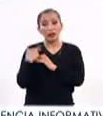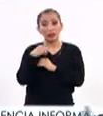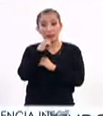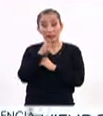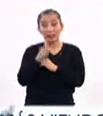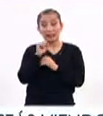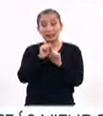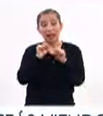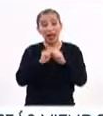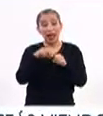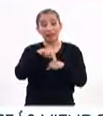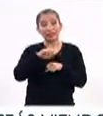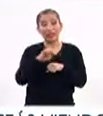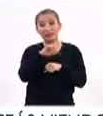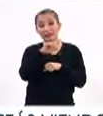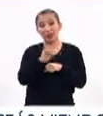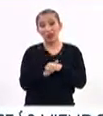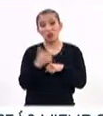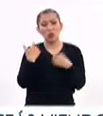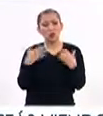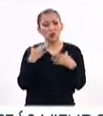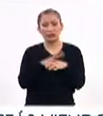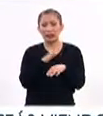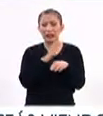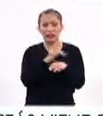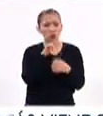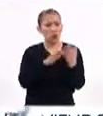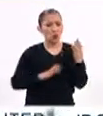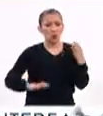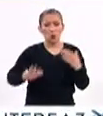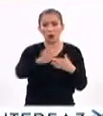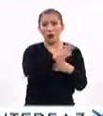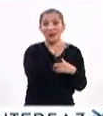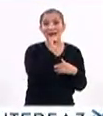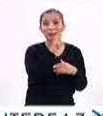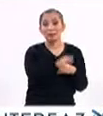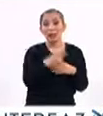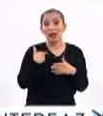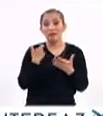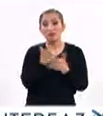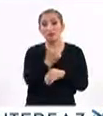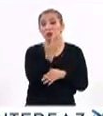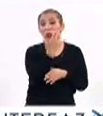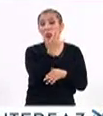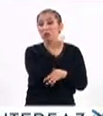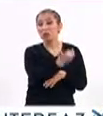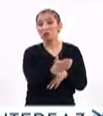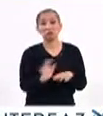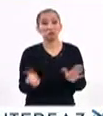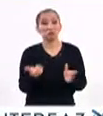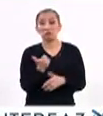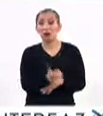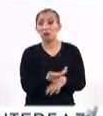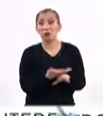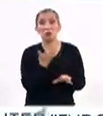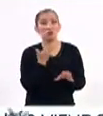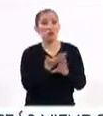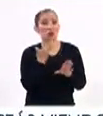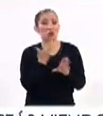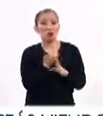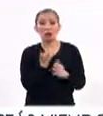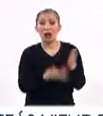además en la sala Nezahualcóyotl, que es un excelente espacio, y además con un costo de 50 pesos. Es